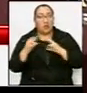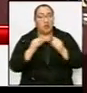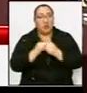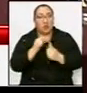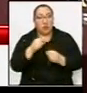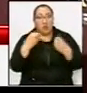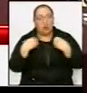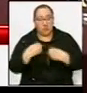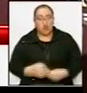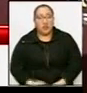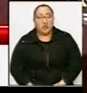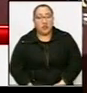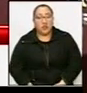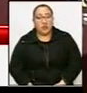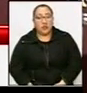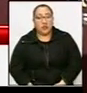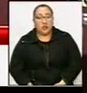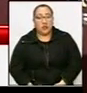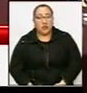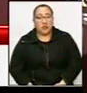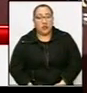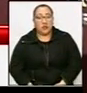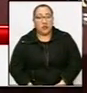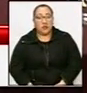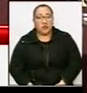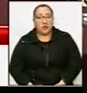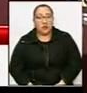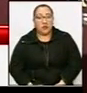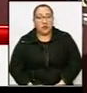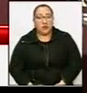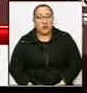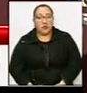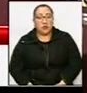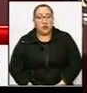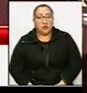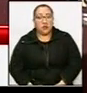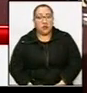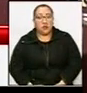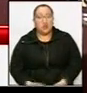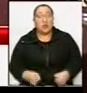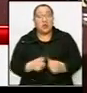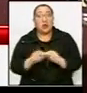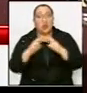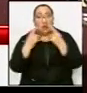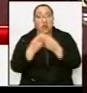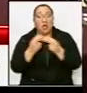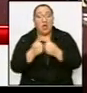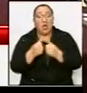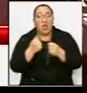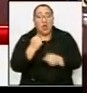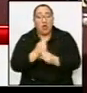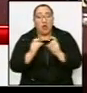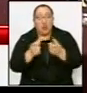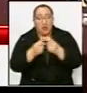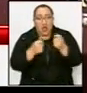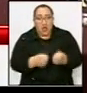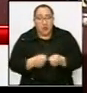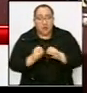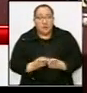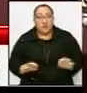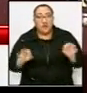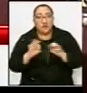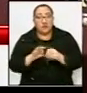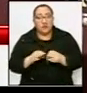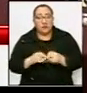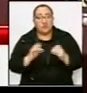usted en su despacho, hemos tenido una reunión con todos los de la Comisión de Agraria y creemos que es importante que sigamos,